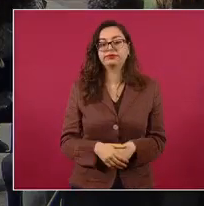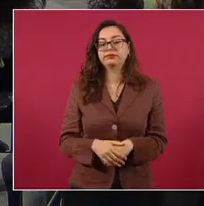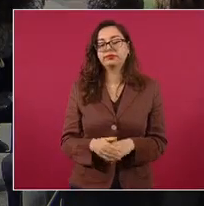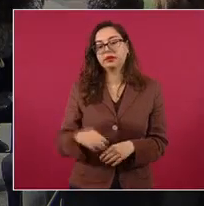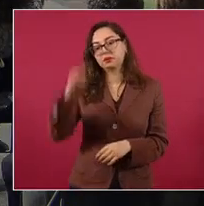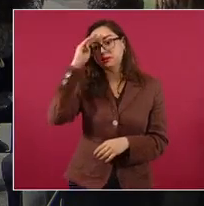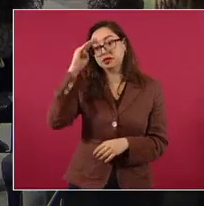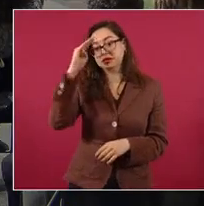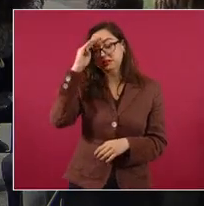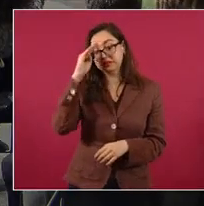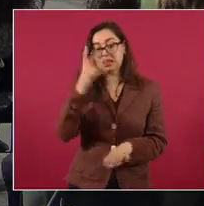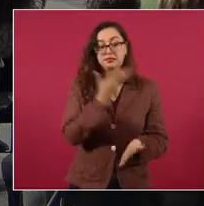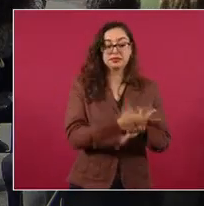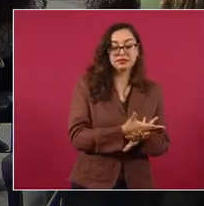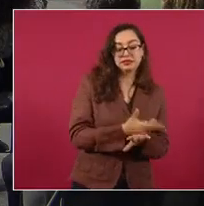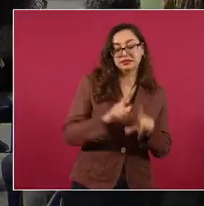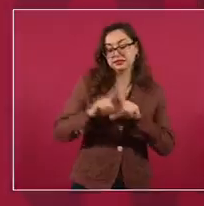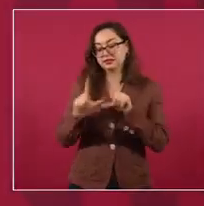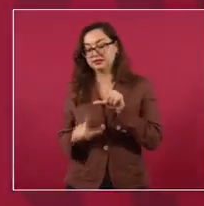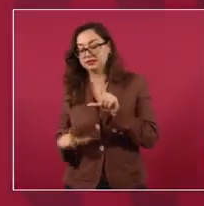nacional? Muchas pues gracias. Es que